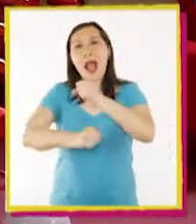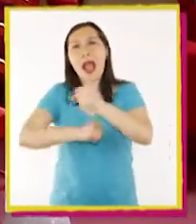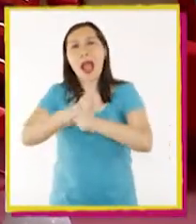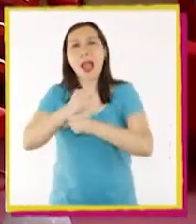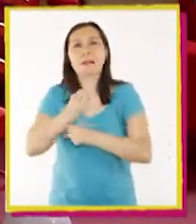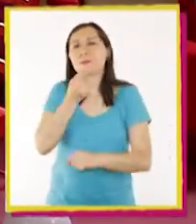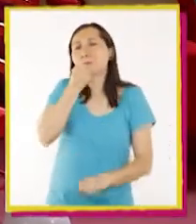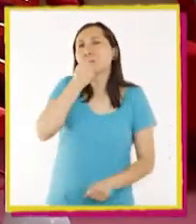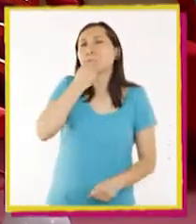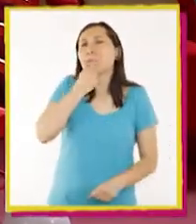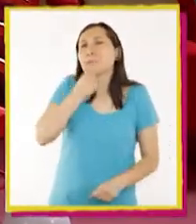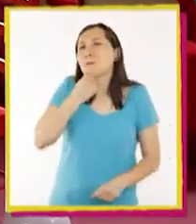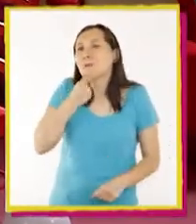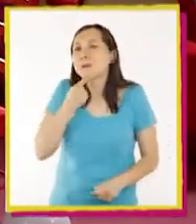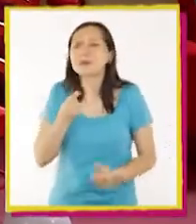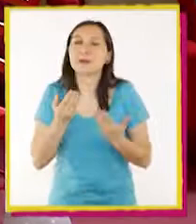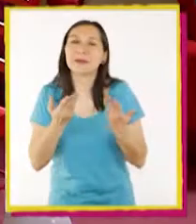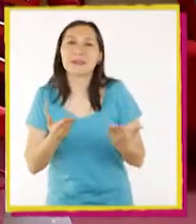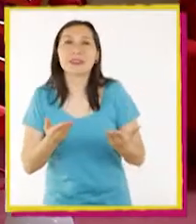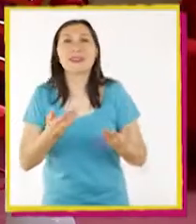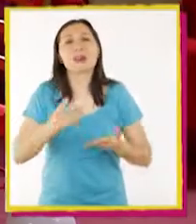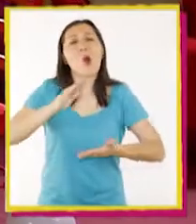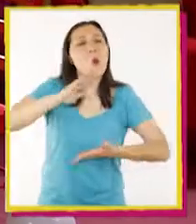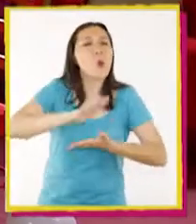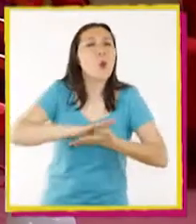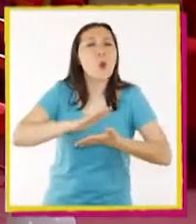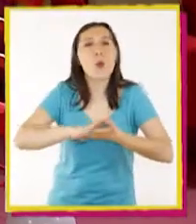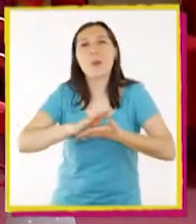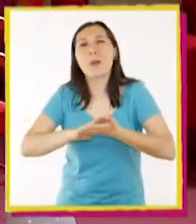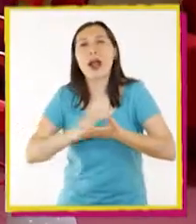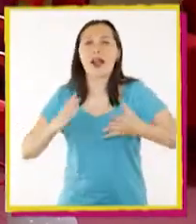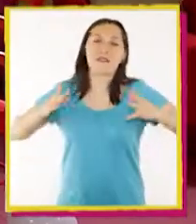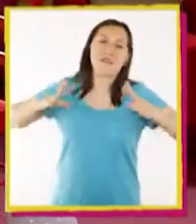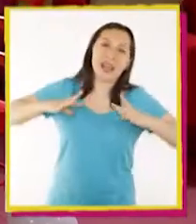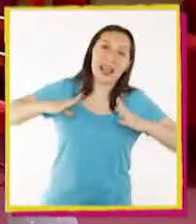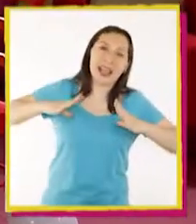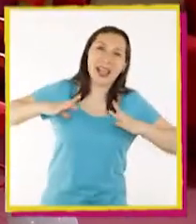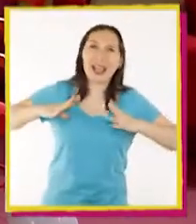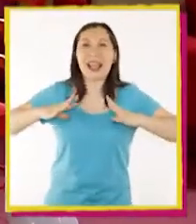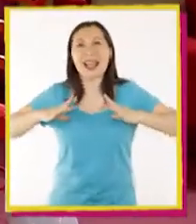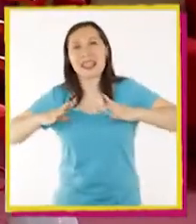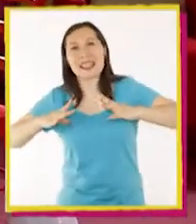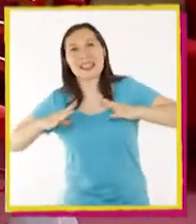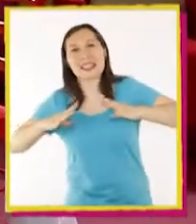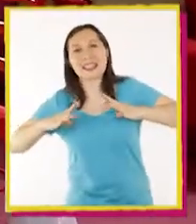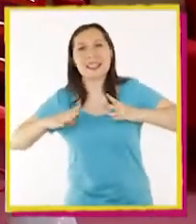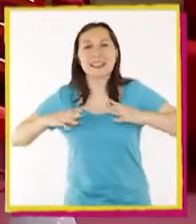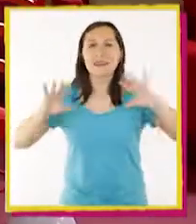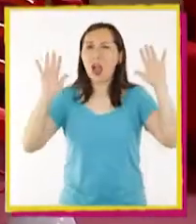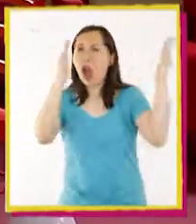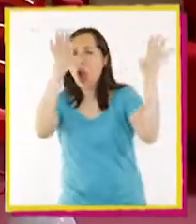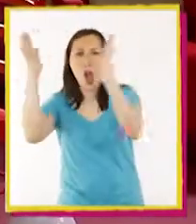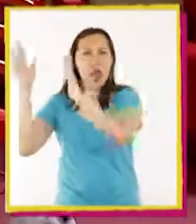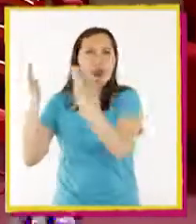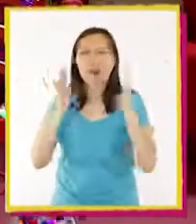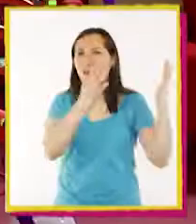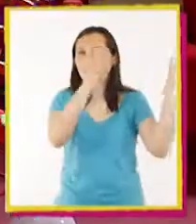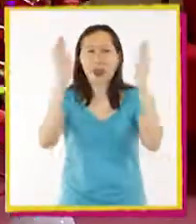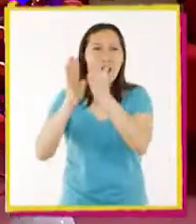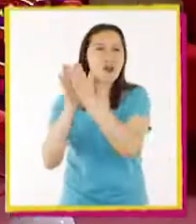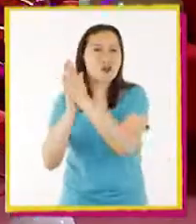¡Cumpleaños, Chestercito! ¡Que nos cumplas feliz!